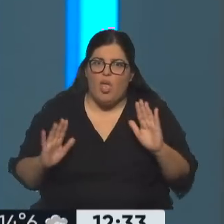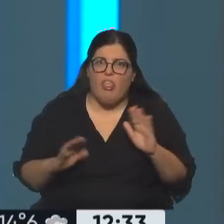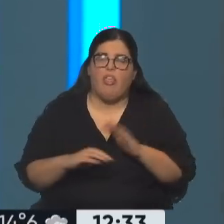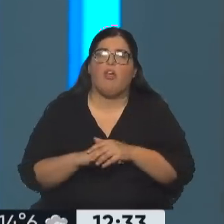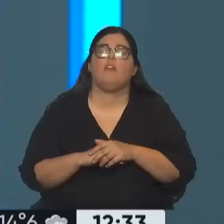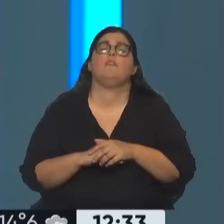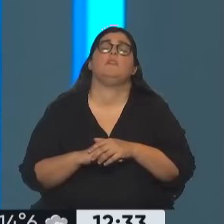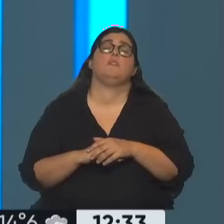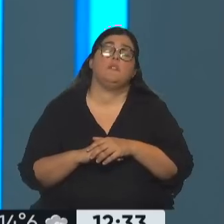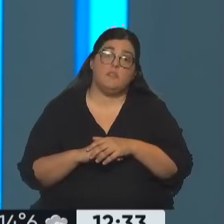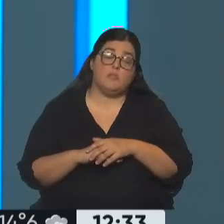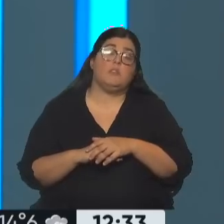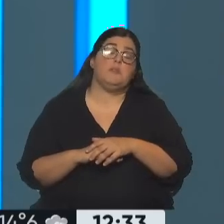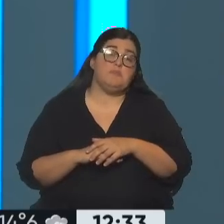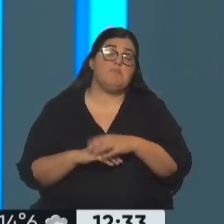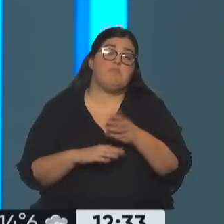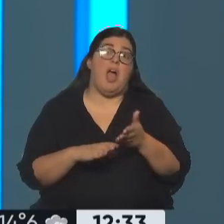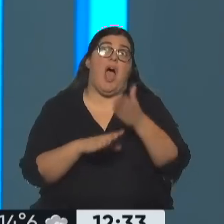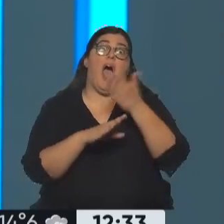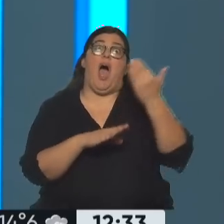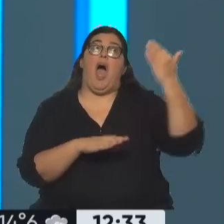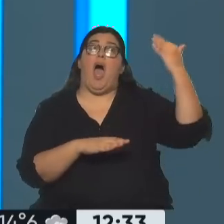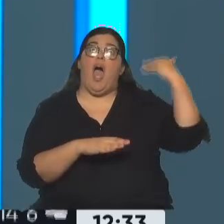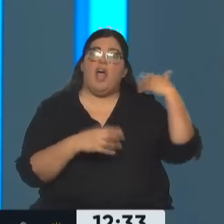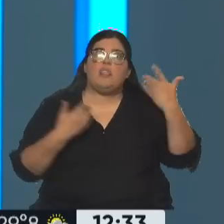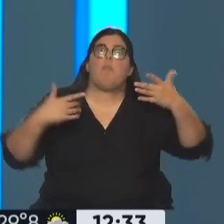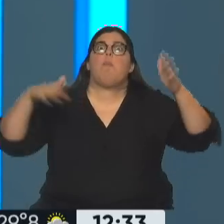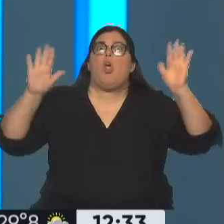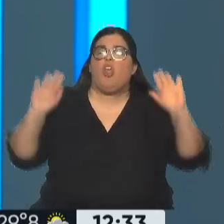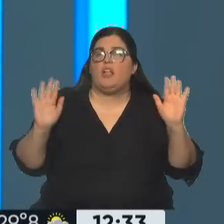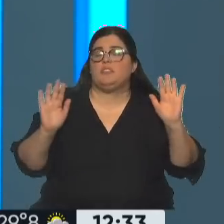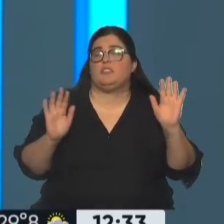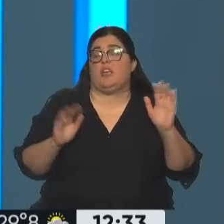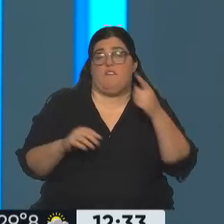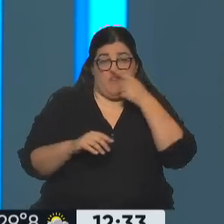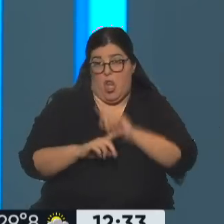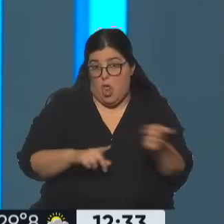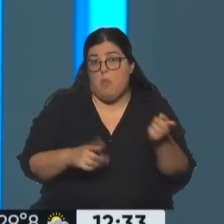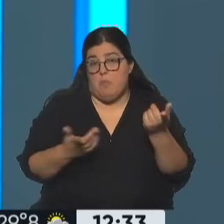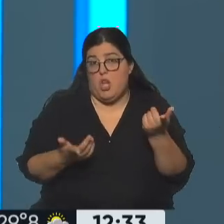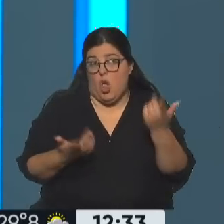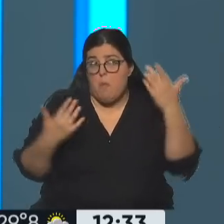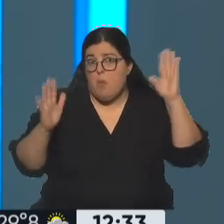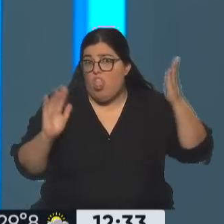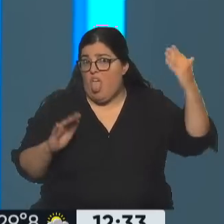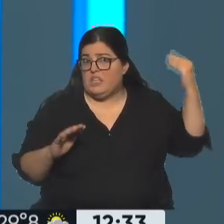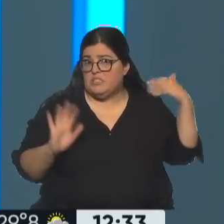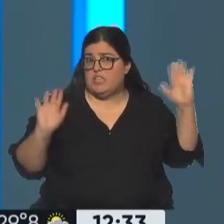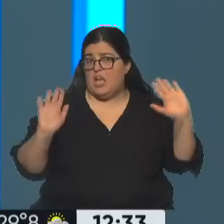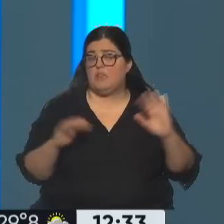haber producido inclusive mucho antes. Esto no es una situación que estaba descartada desde el principio del